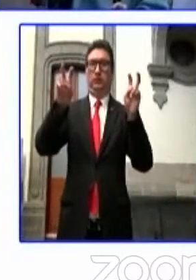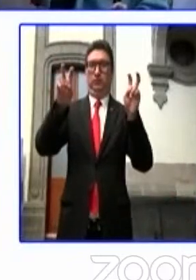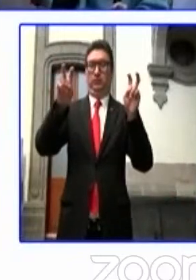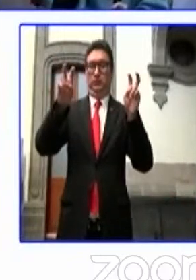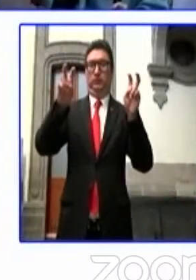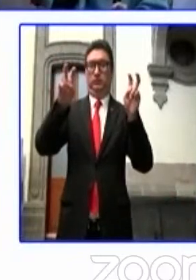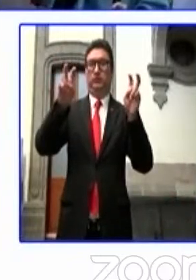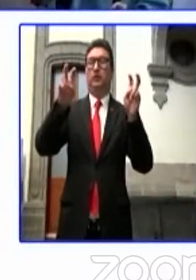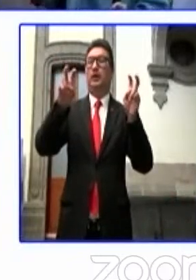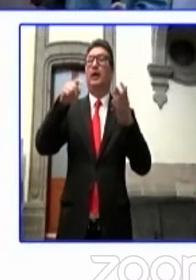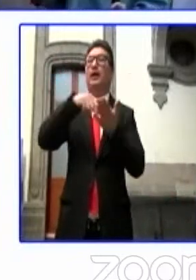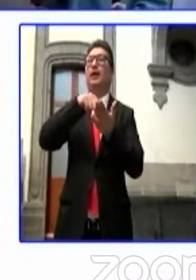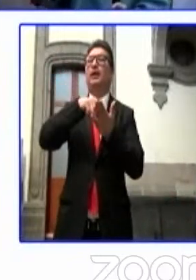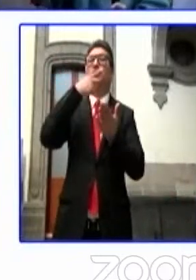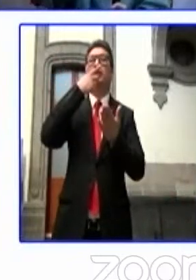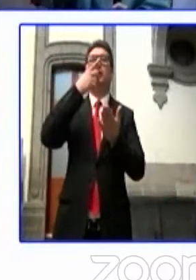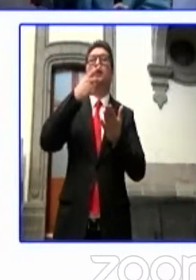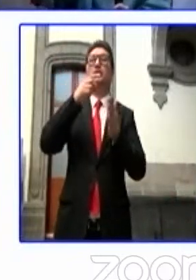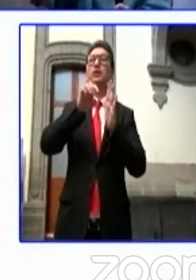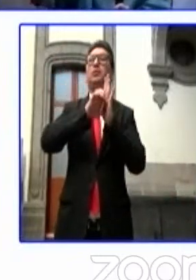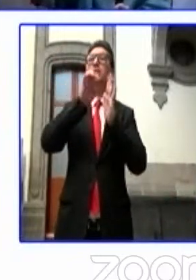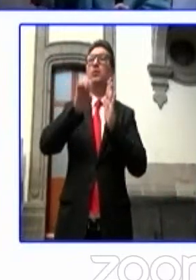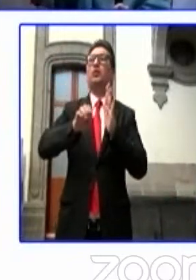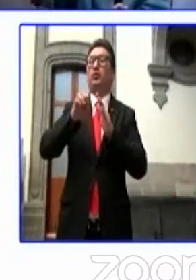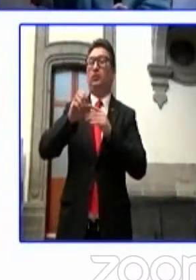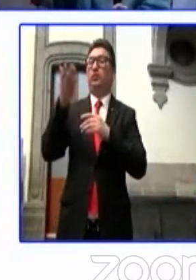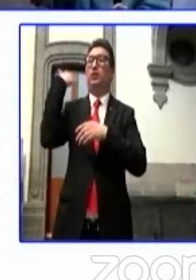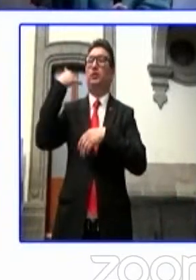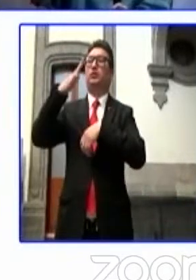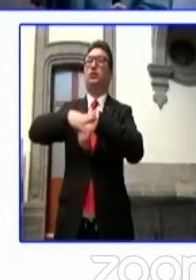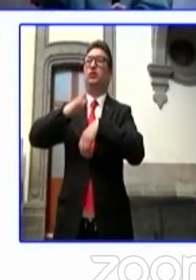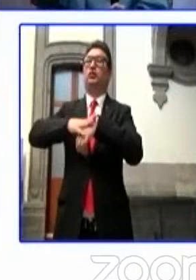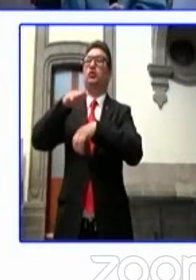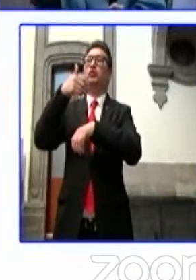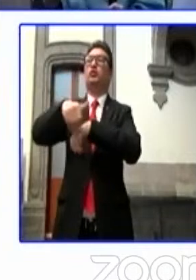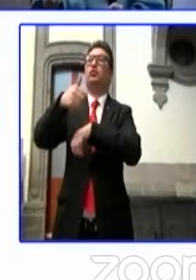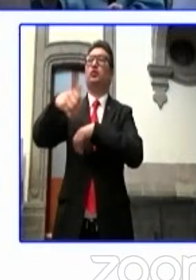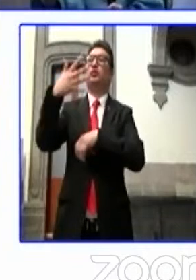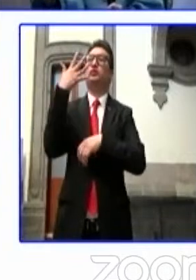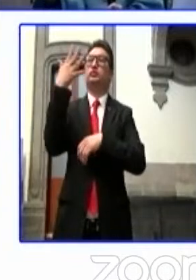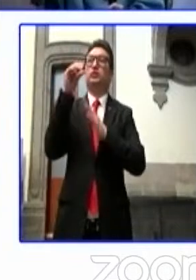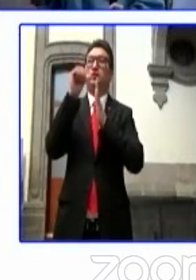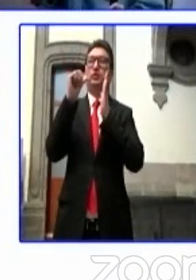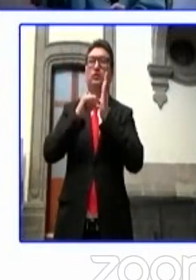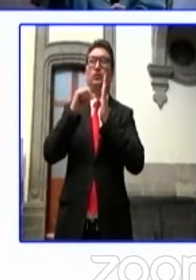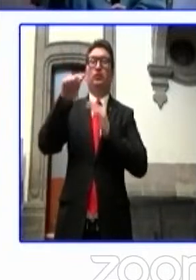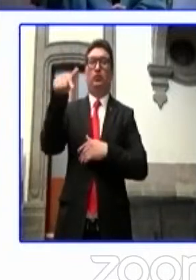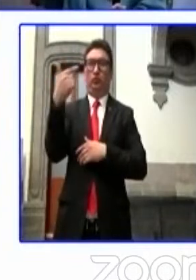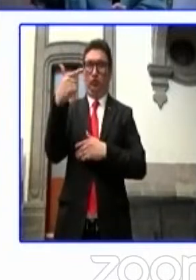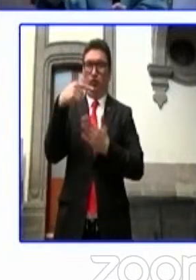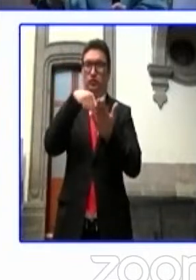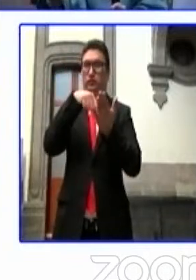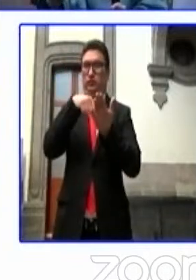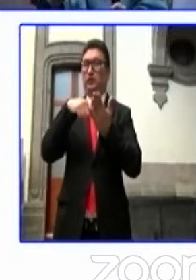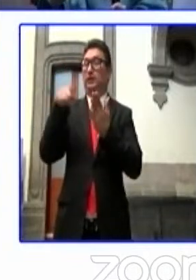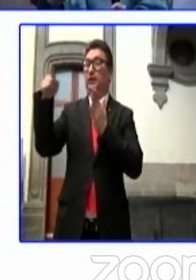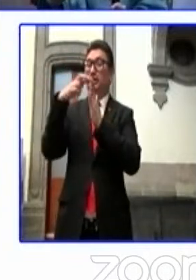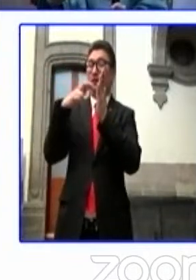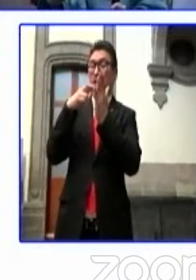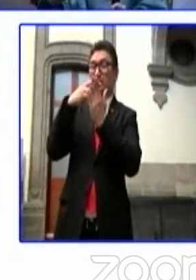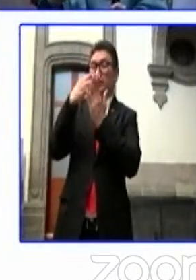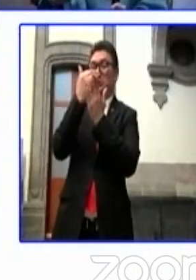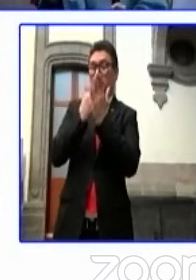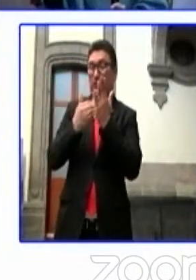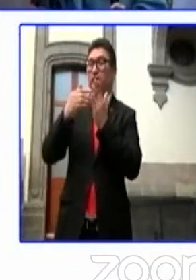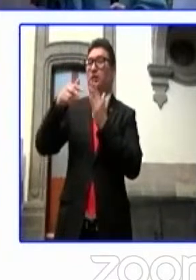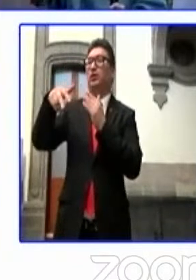nos dicen es que complementan la observación general número 5 del artículo 12, las directrices del artículo